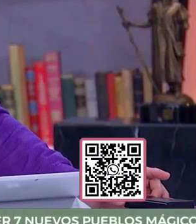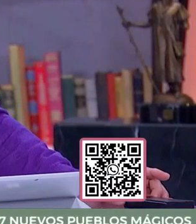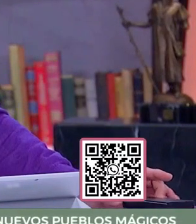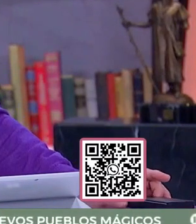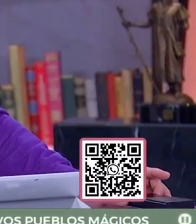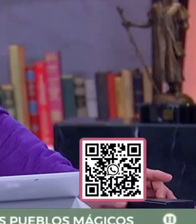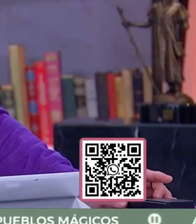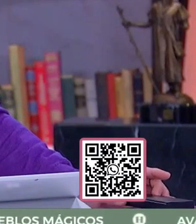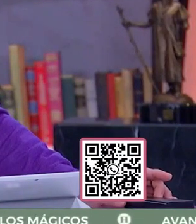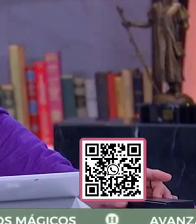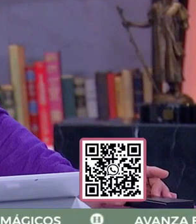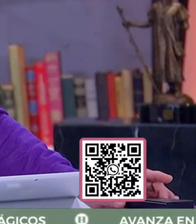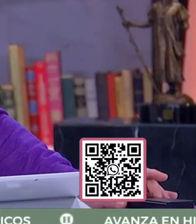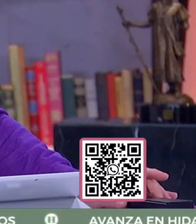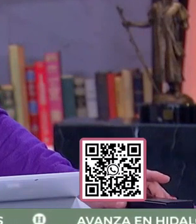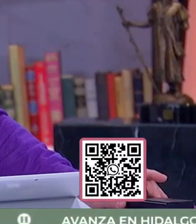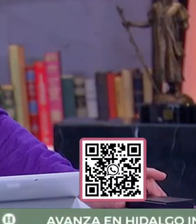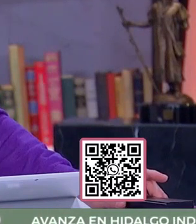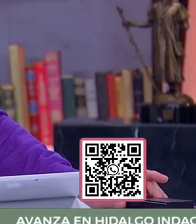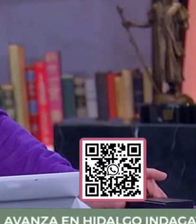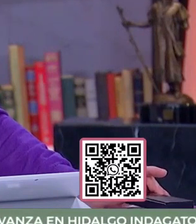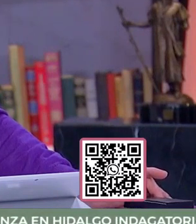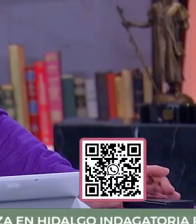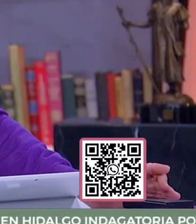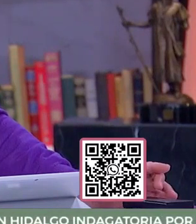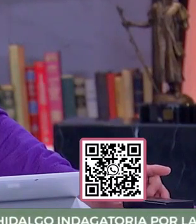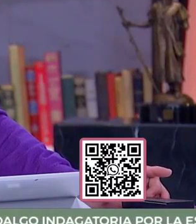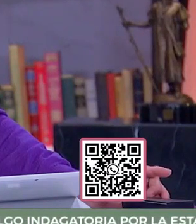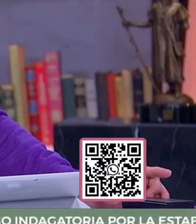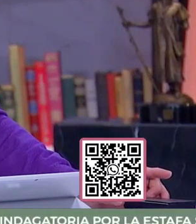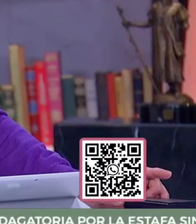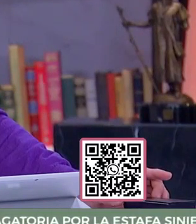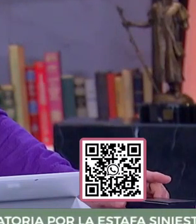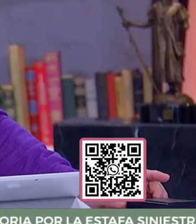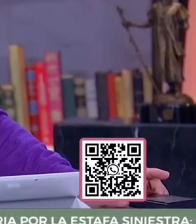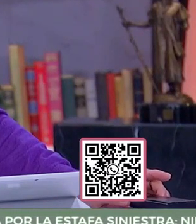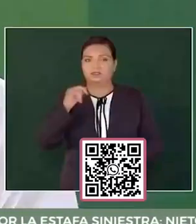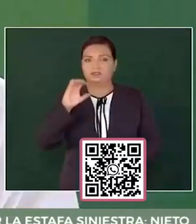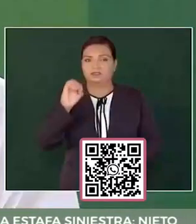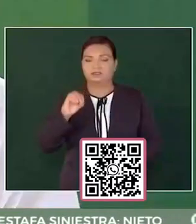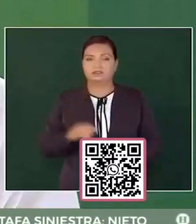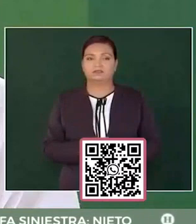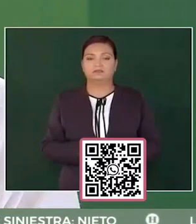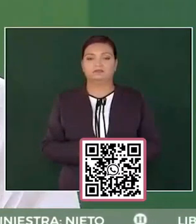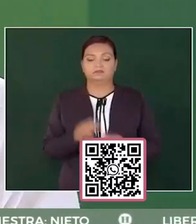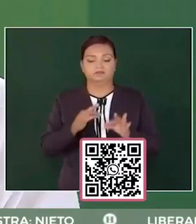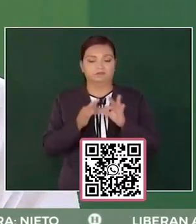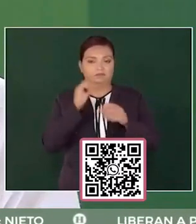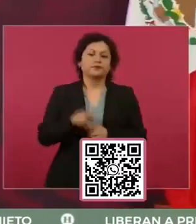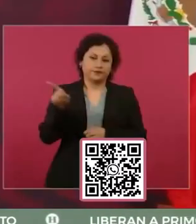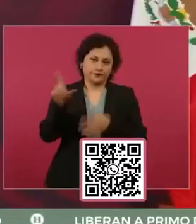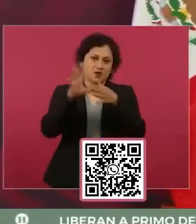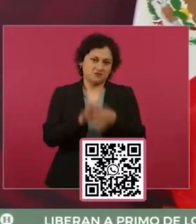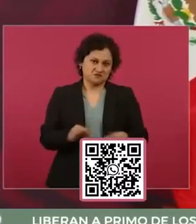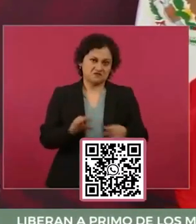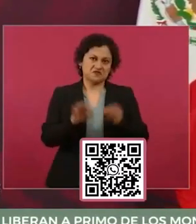en tercer lugar, de los aeropuertos de Tulum, de Chetumal y de Palenque. Esas obras,